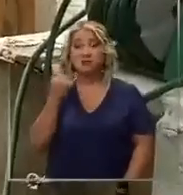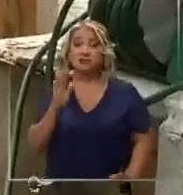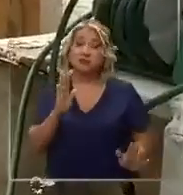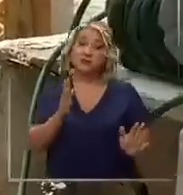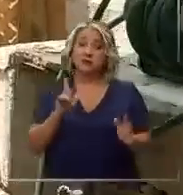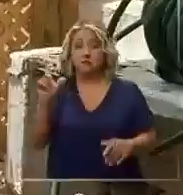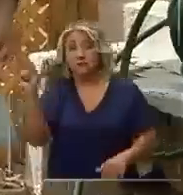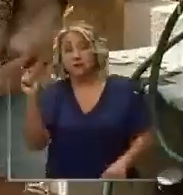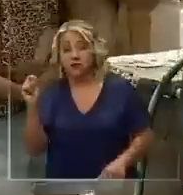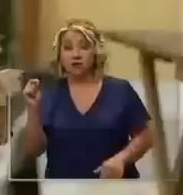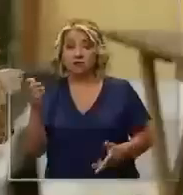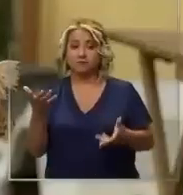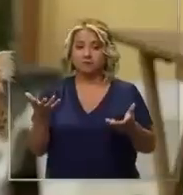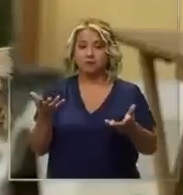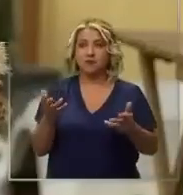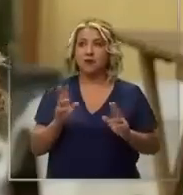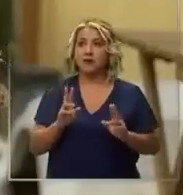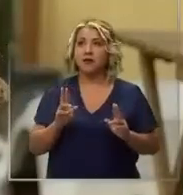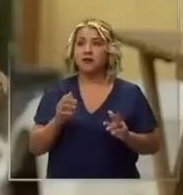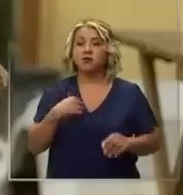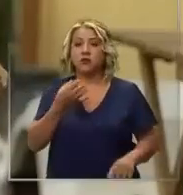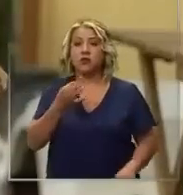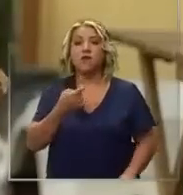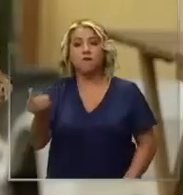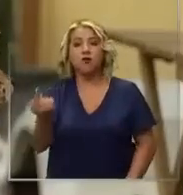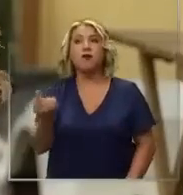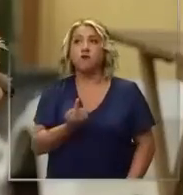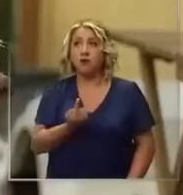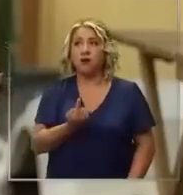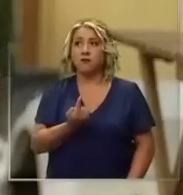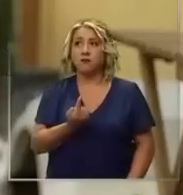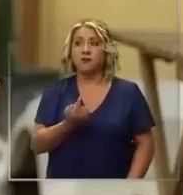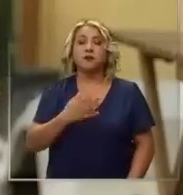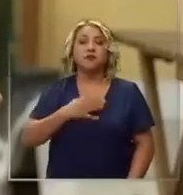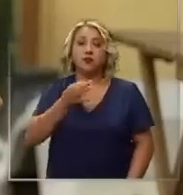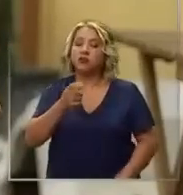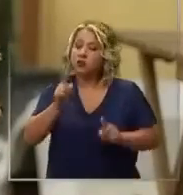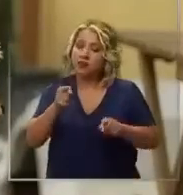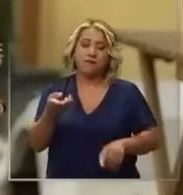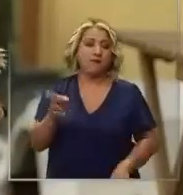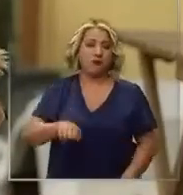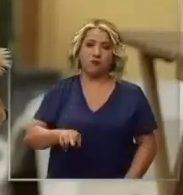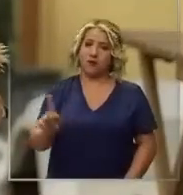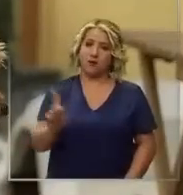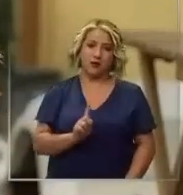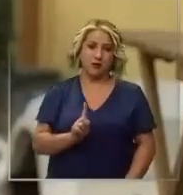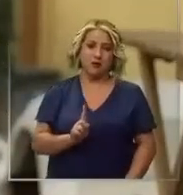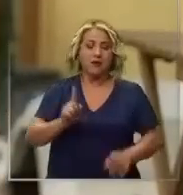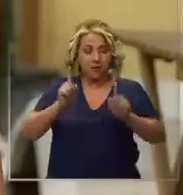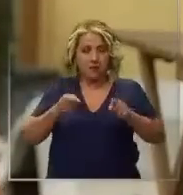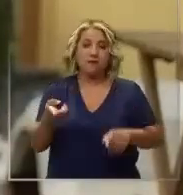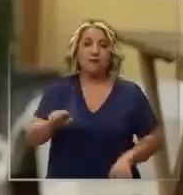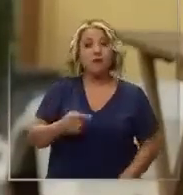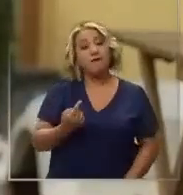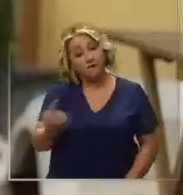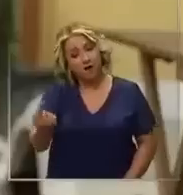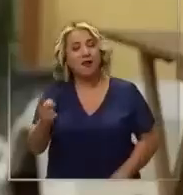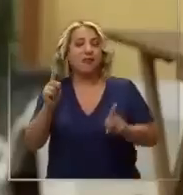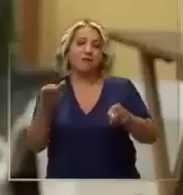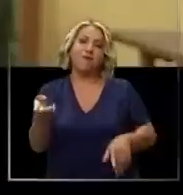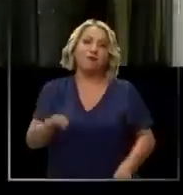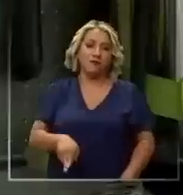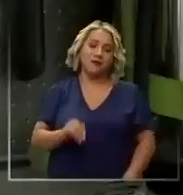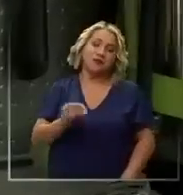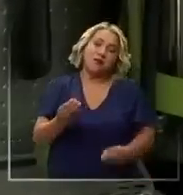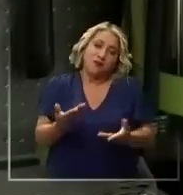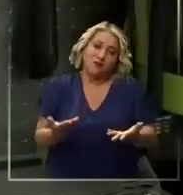algún mensaje de apoyo? No, voy y vuelvo. Yo le digo que tiene que volver. Tiene que volver. Puede ir, pero tiene que volver.